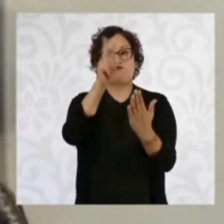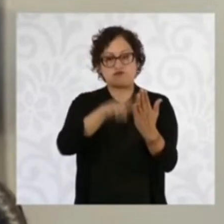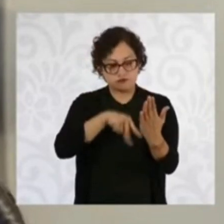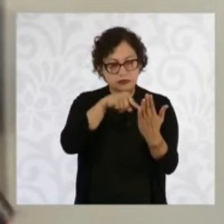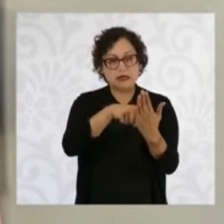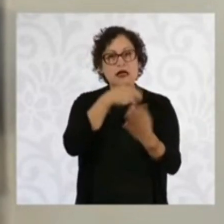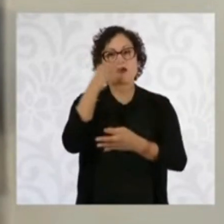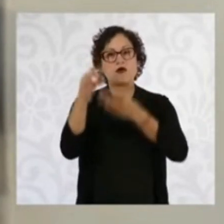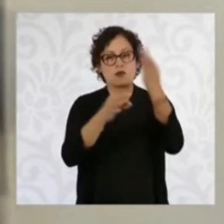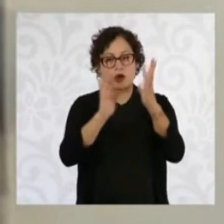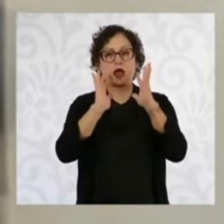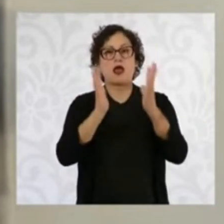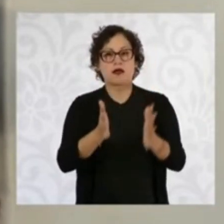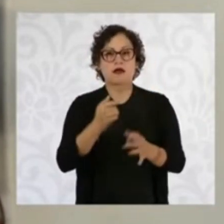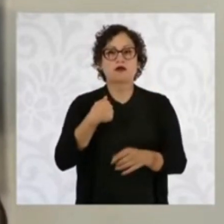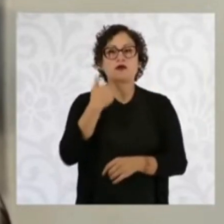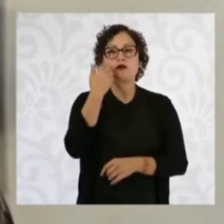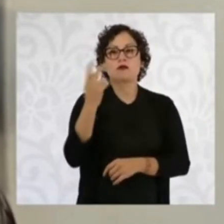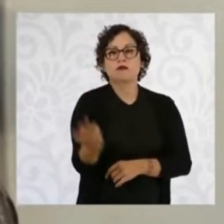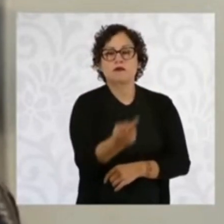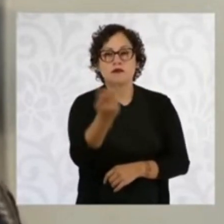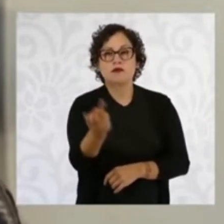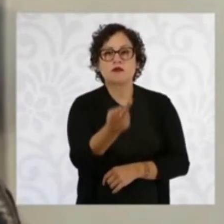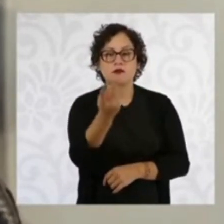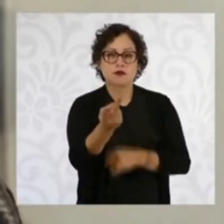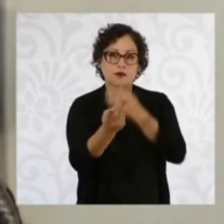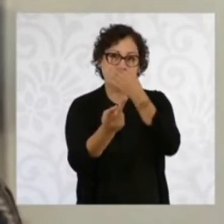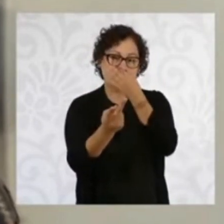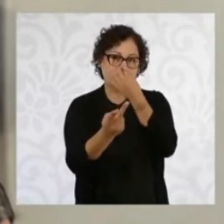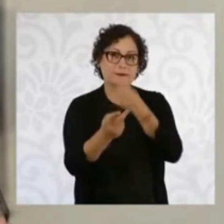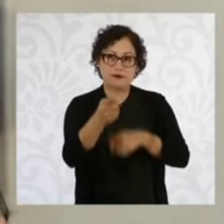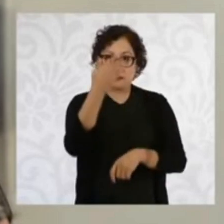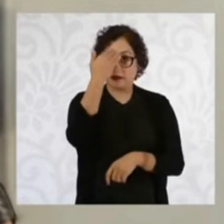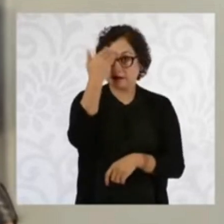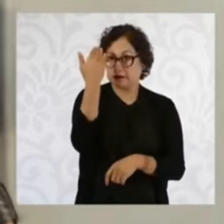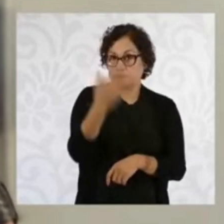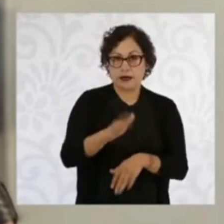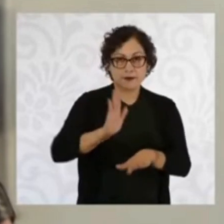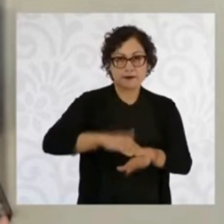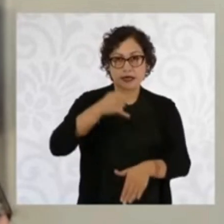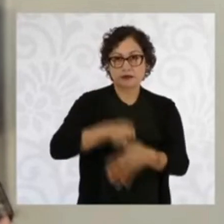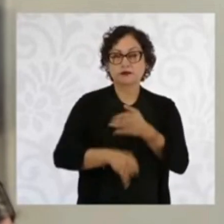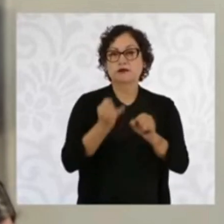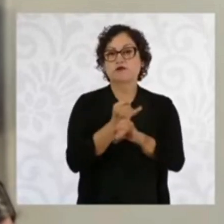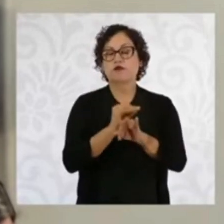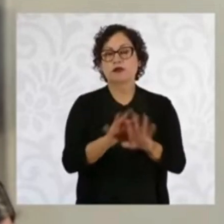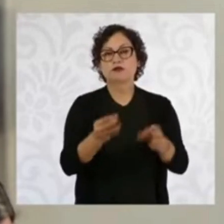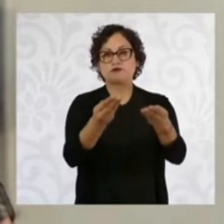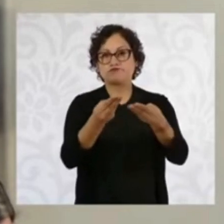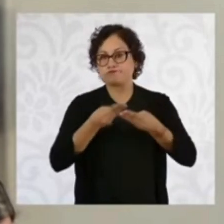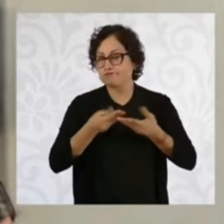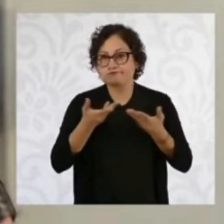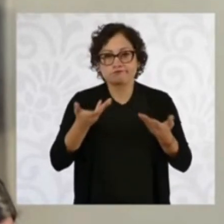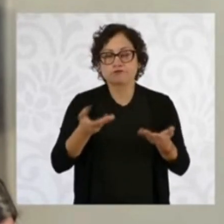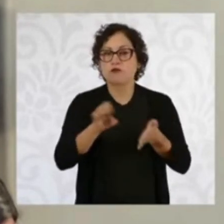poco la información al respecto y quisiera preguntarle si tiene información para puntualizar un poco sobre qué cambia o qué